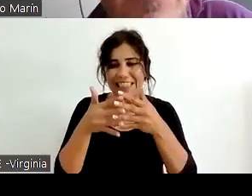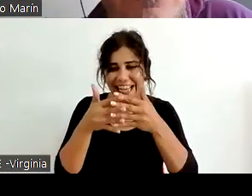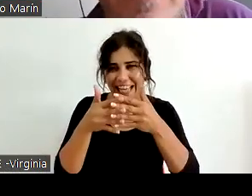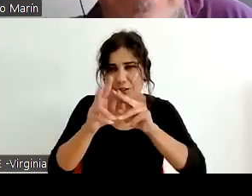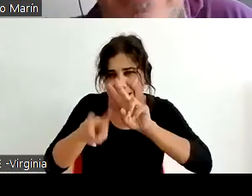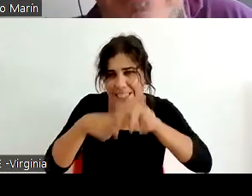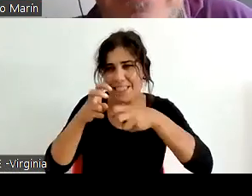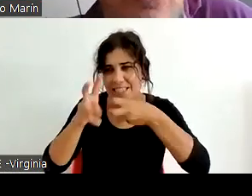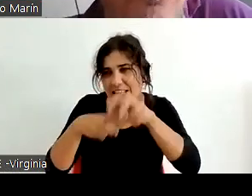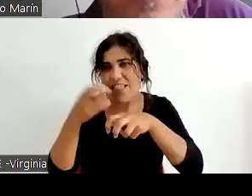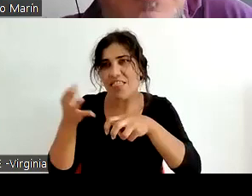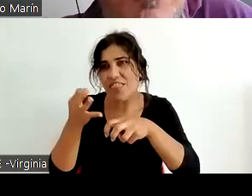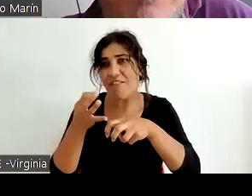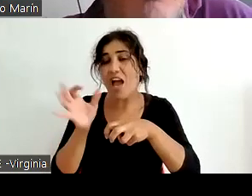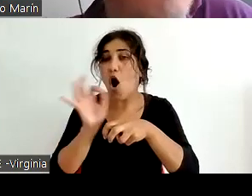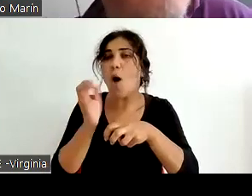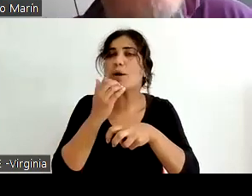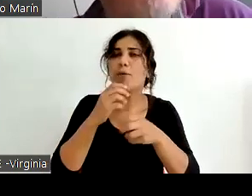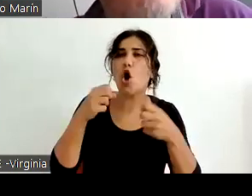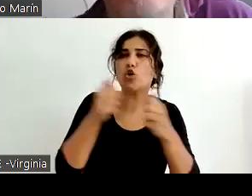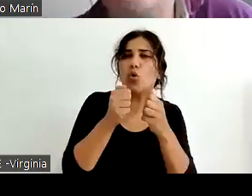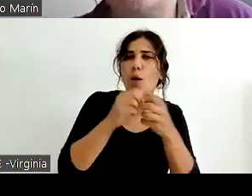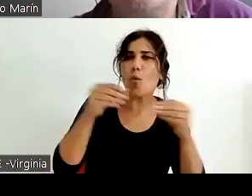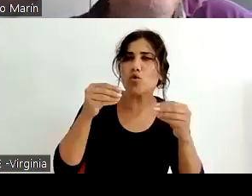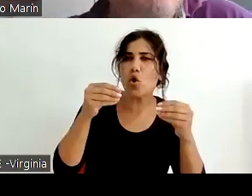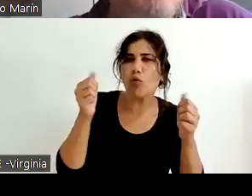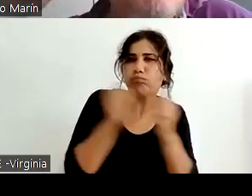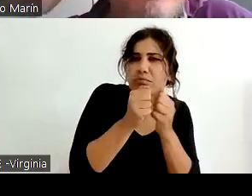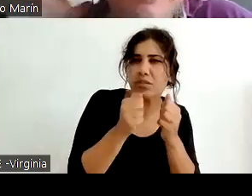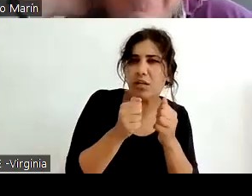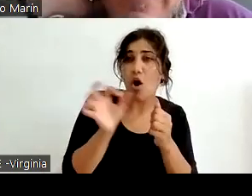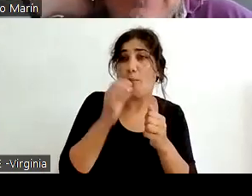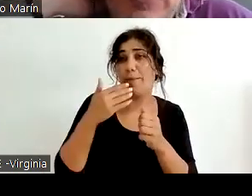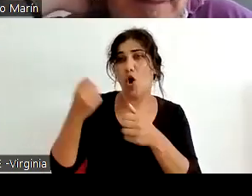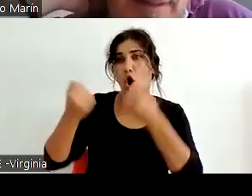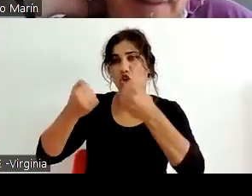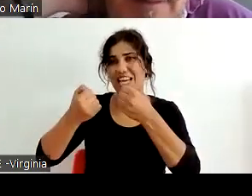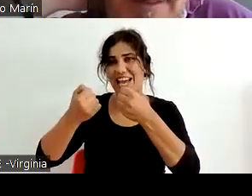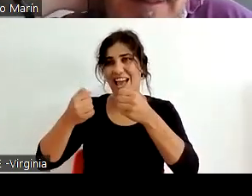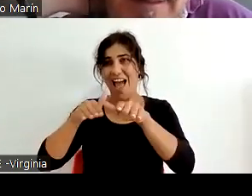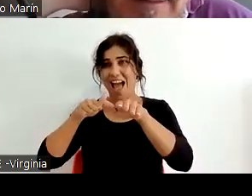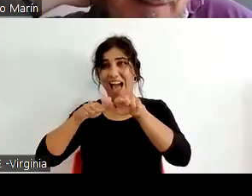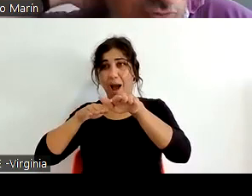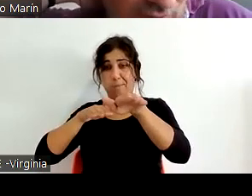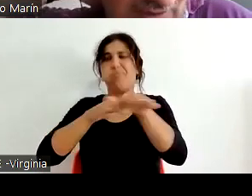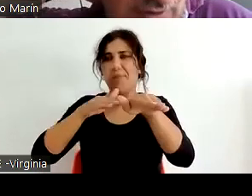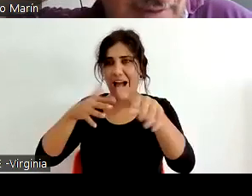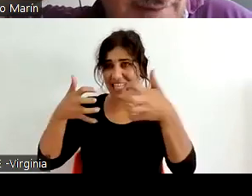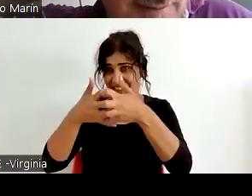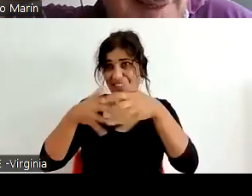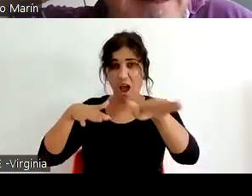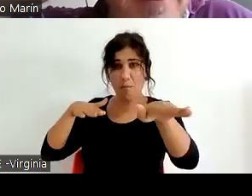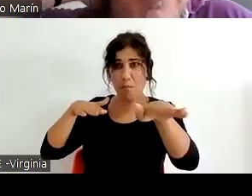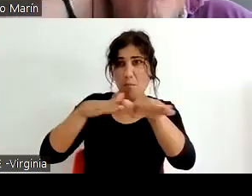de contractura en la zona, que eso es muy típico, por ejemplo, cuando nos dan un golpe con el coche por detrás, pues inicialmente sí que tenemos una contractura a